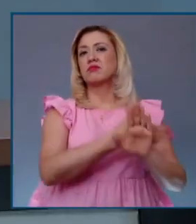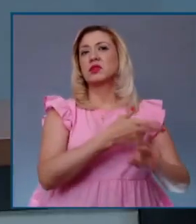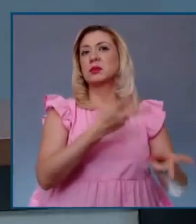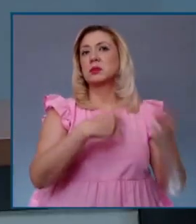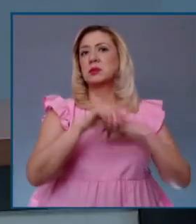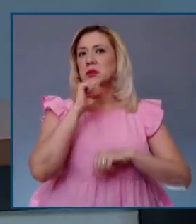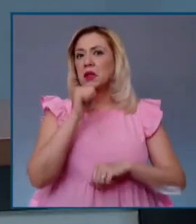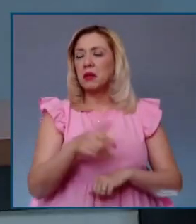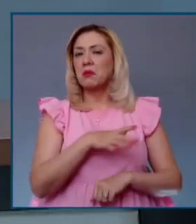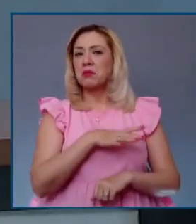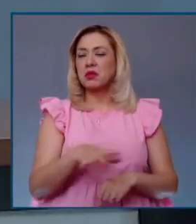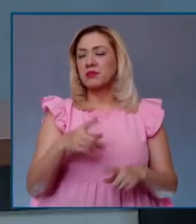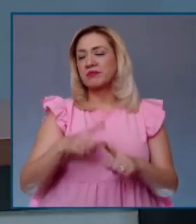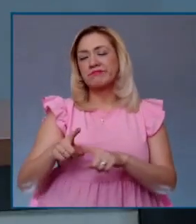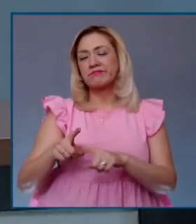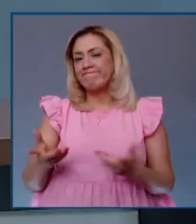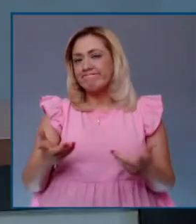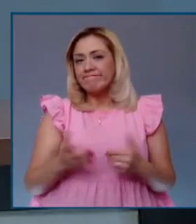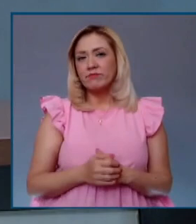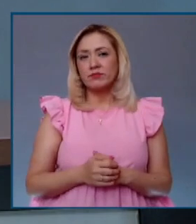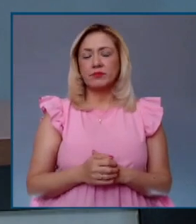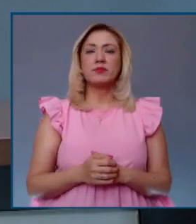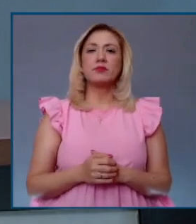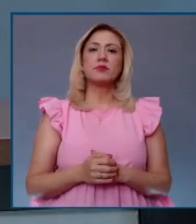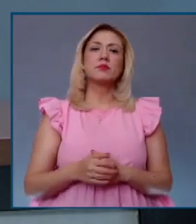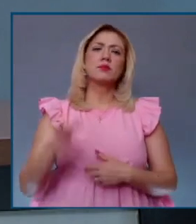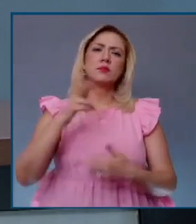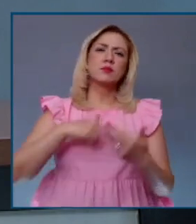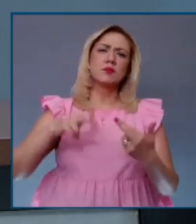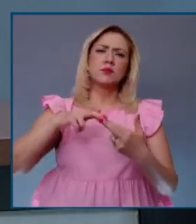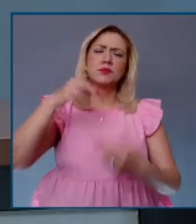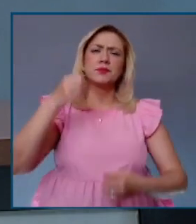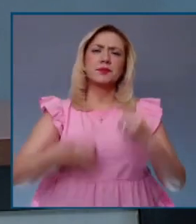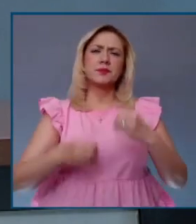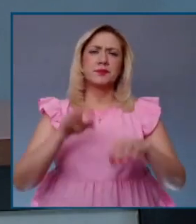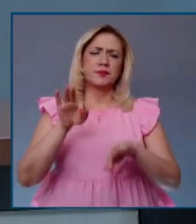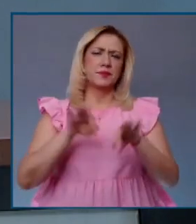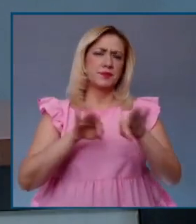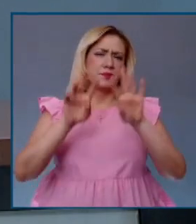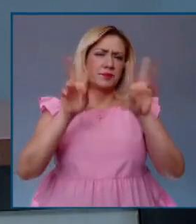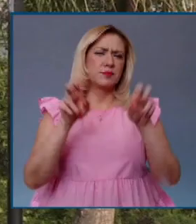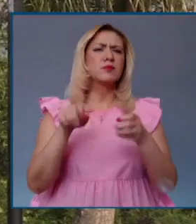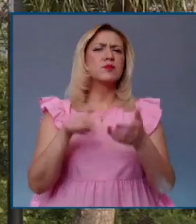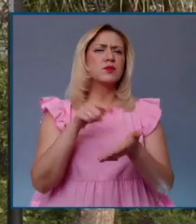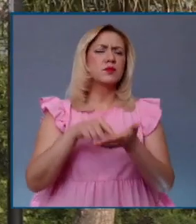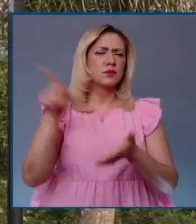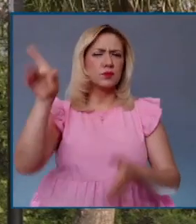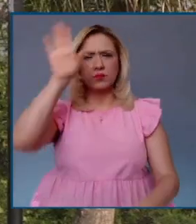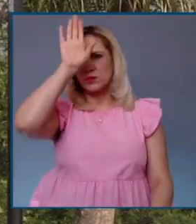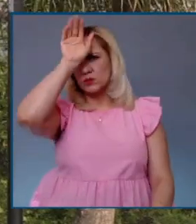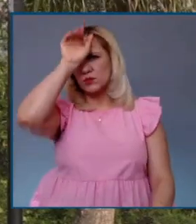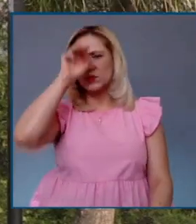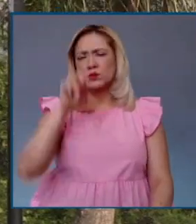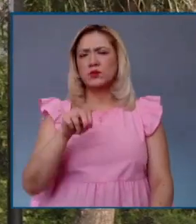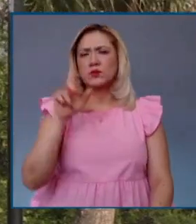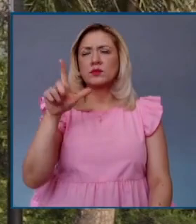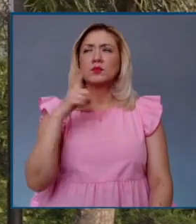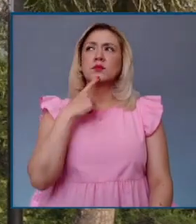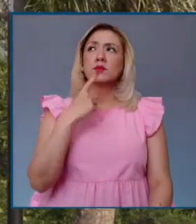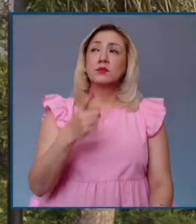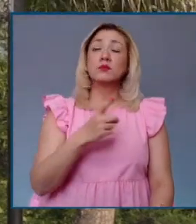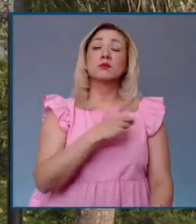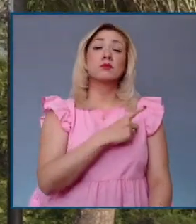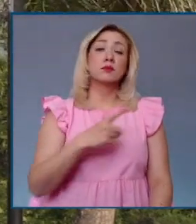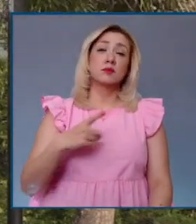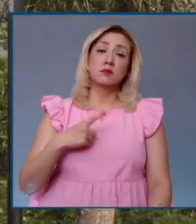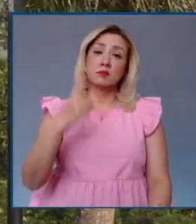El Pleno Regional en materia de trabajo de la región Centro-Norte con residencia en Monterrey, Nuevo León, determinó que debe primar la autonomía de la